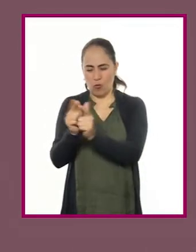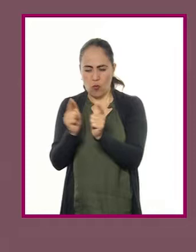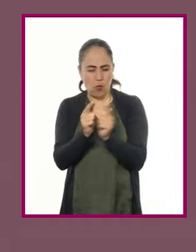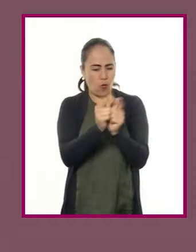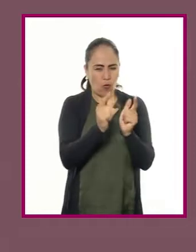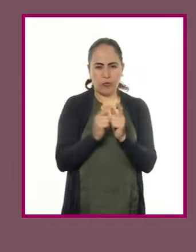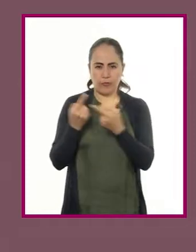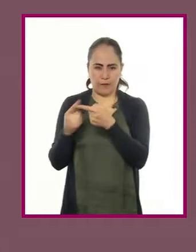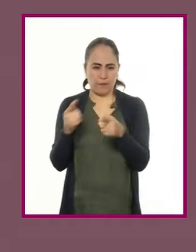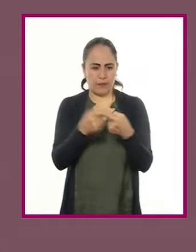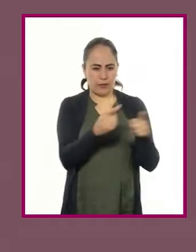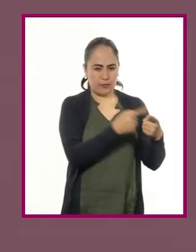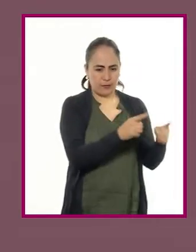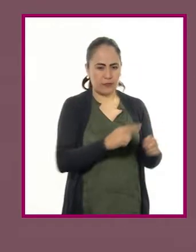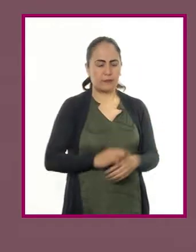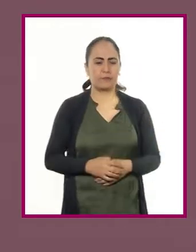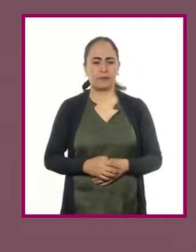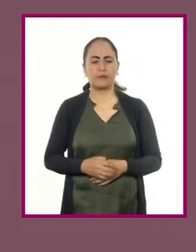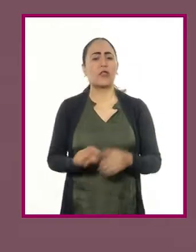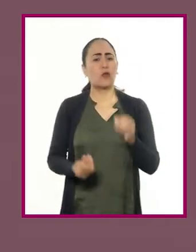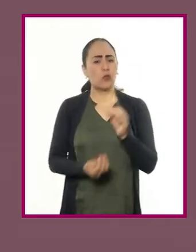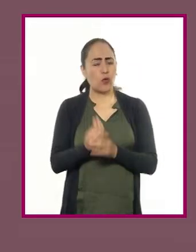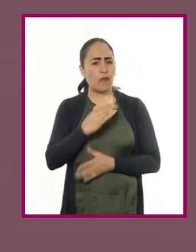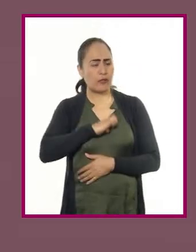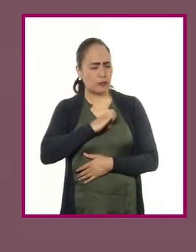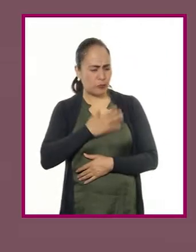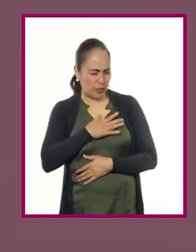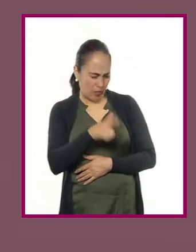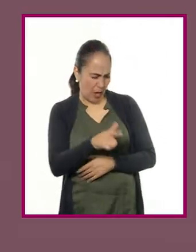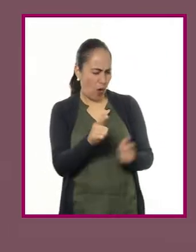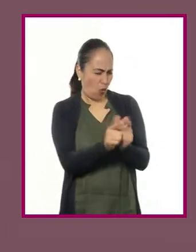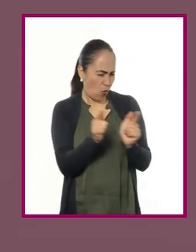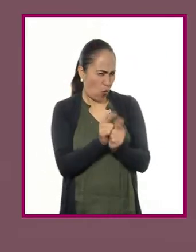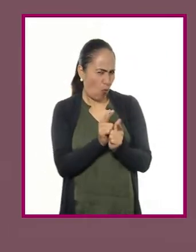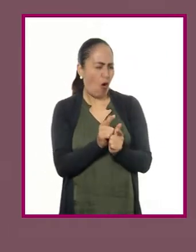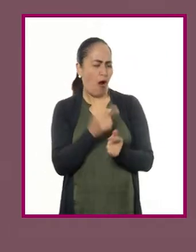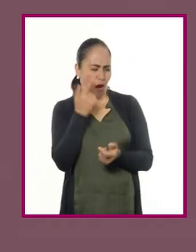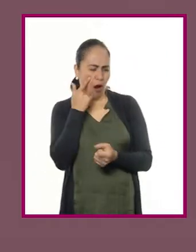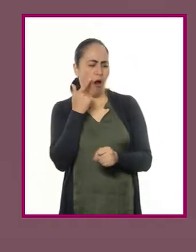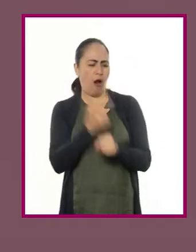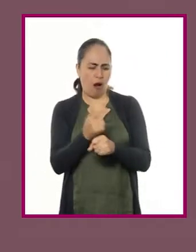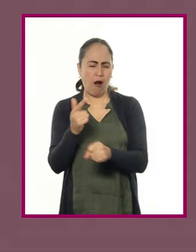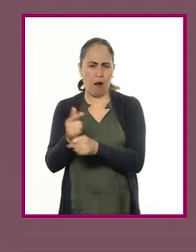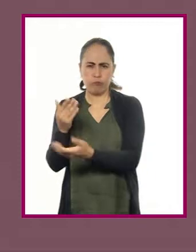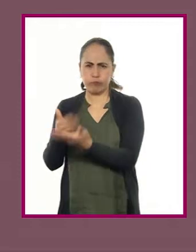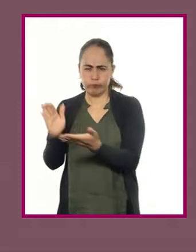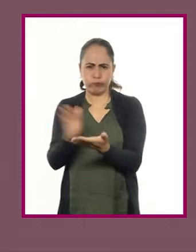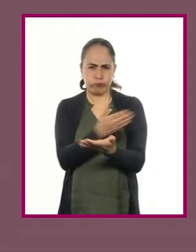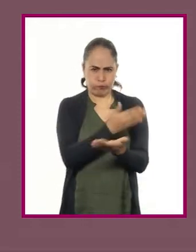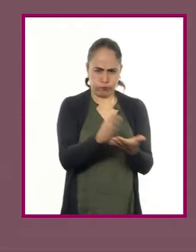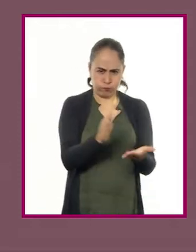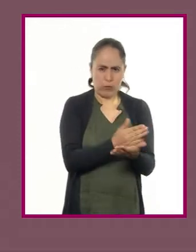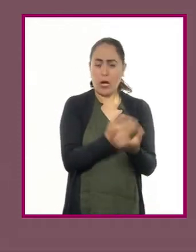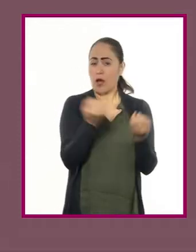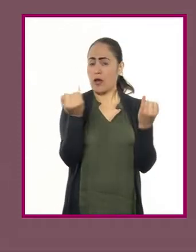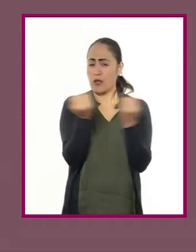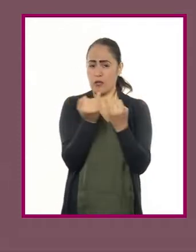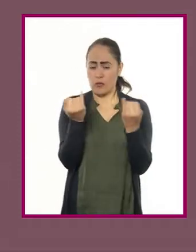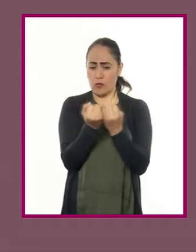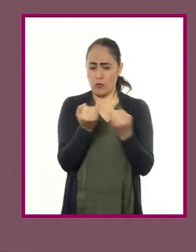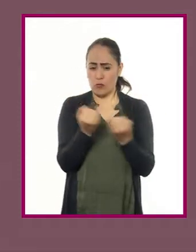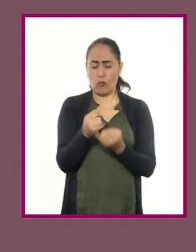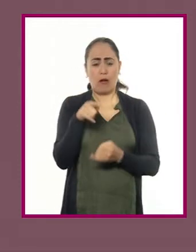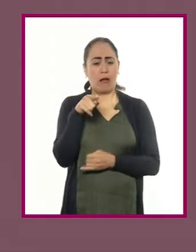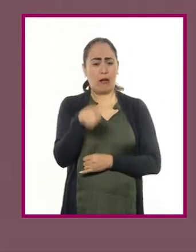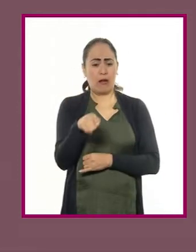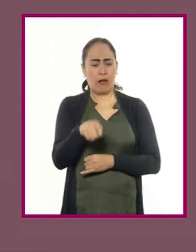la población no solo se diferenció por su origen étnico, sino también por lo que se consideraba la calidad de